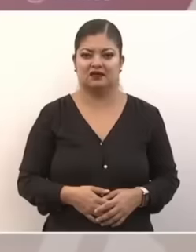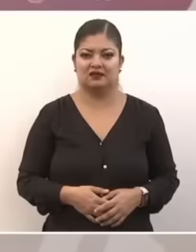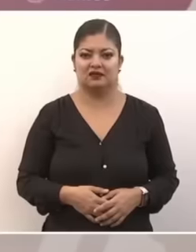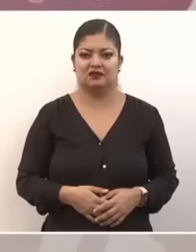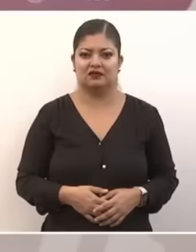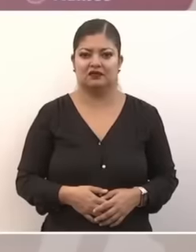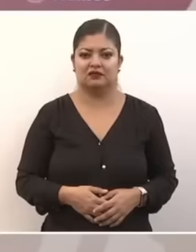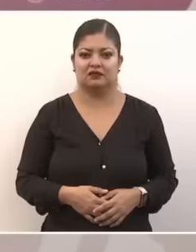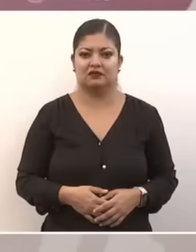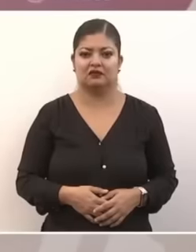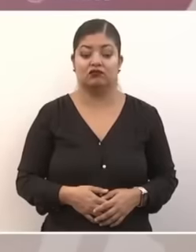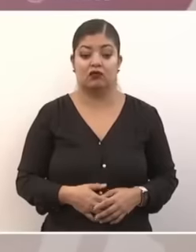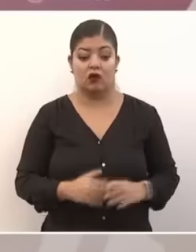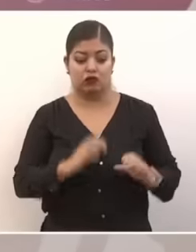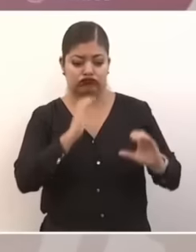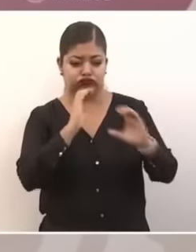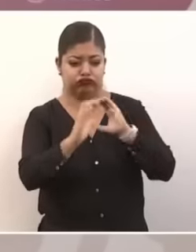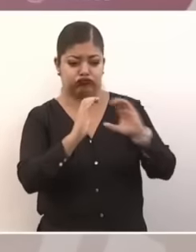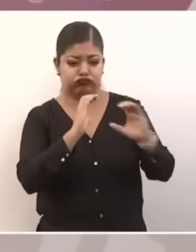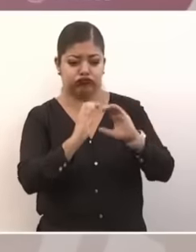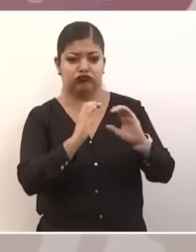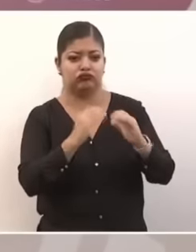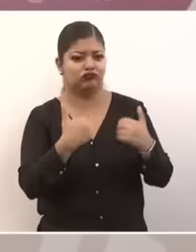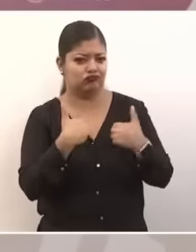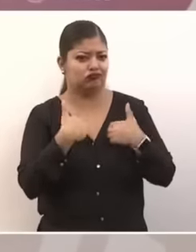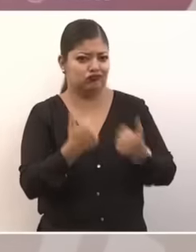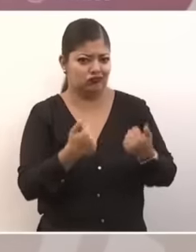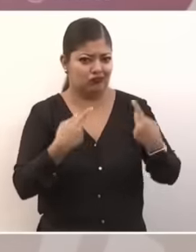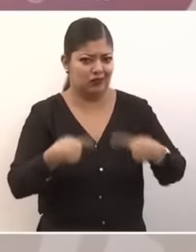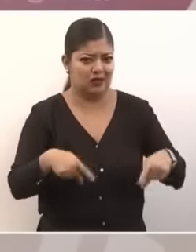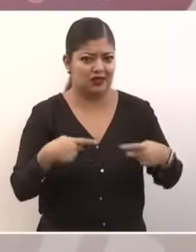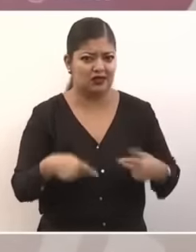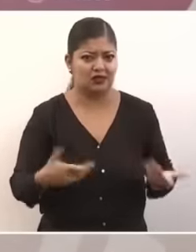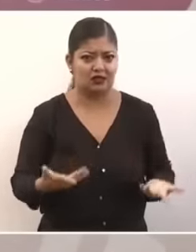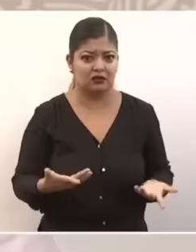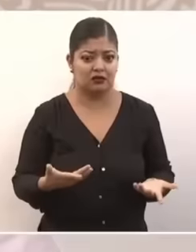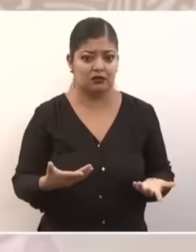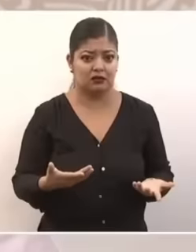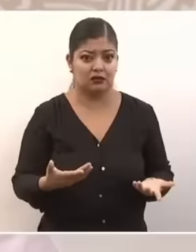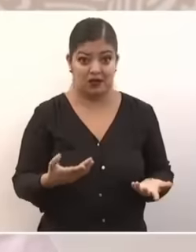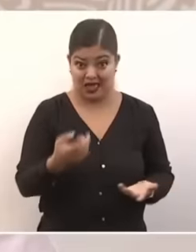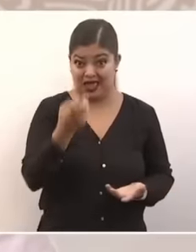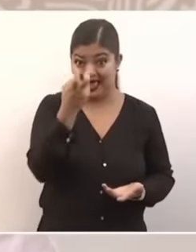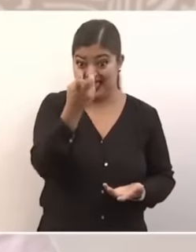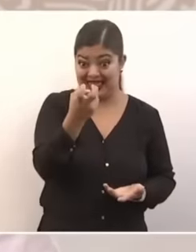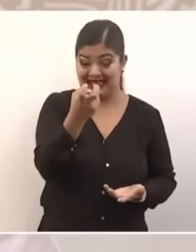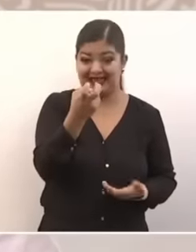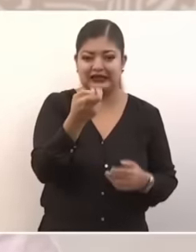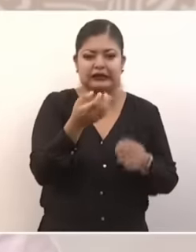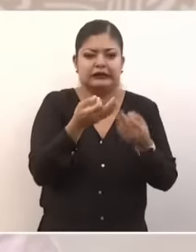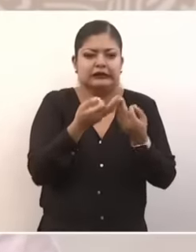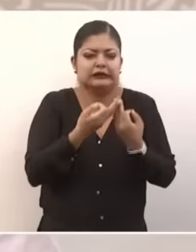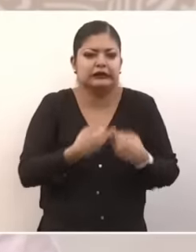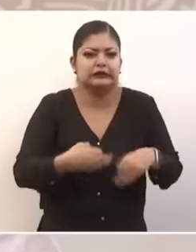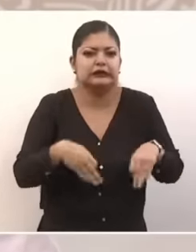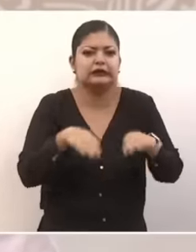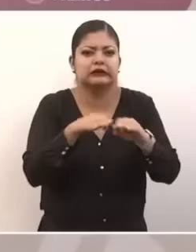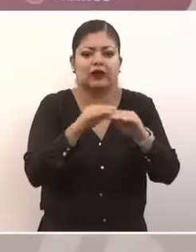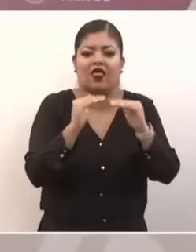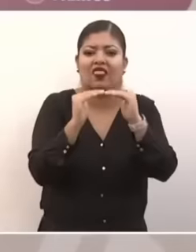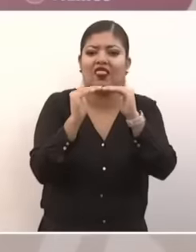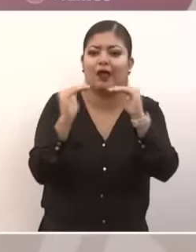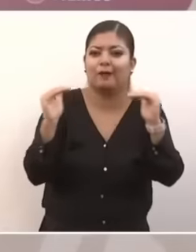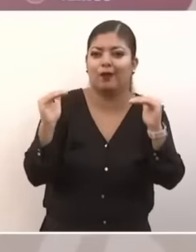Hablando se entiende la gente y esa es la esencia de la